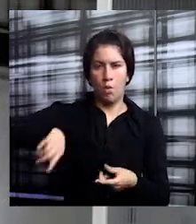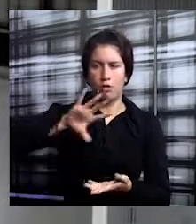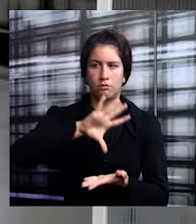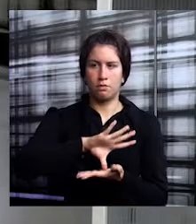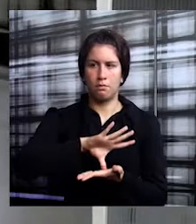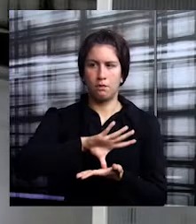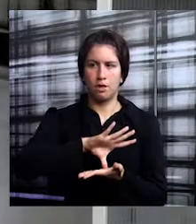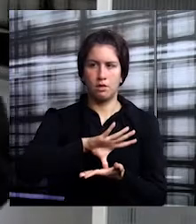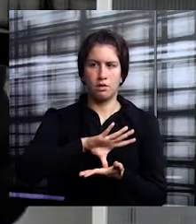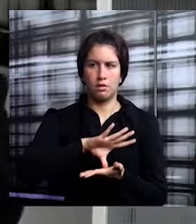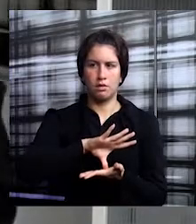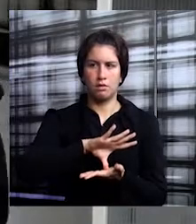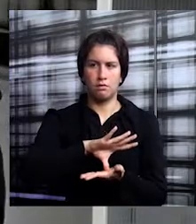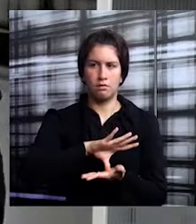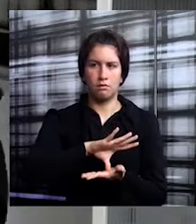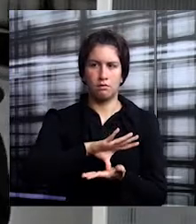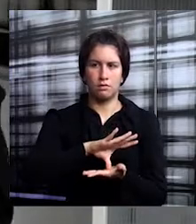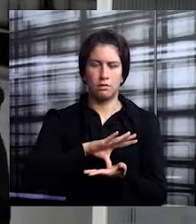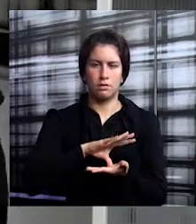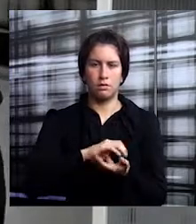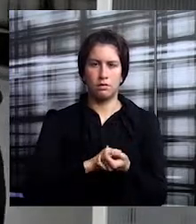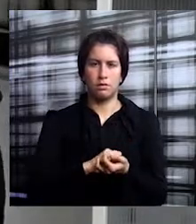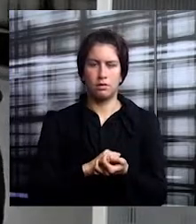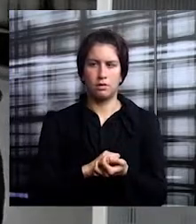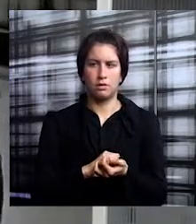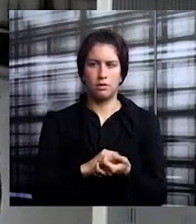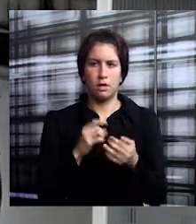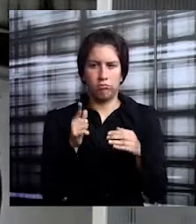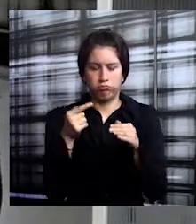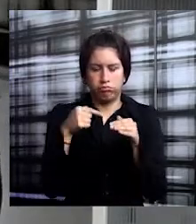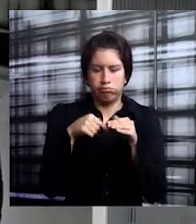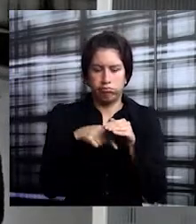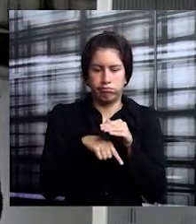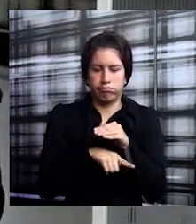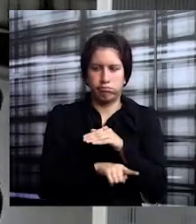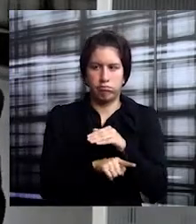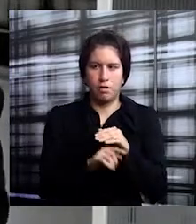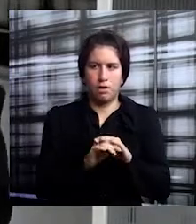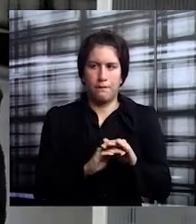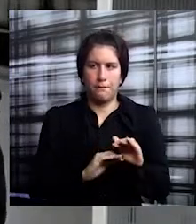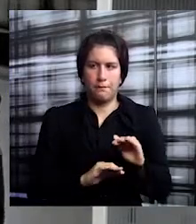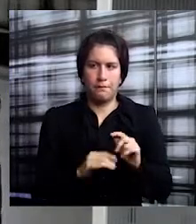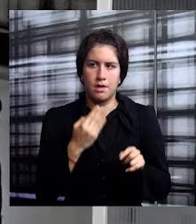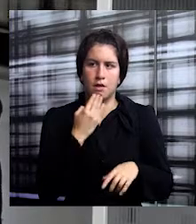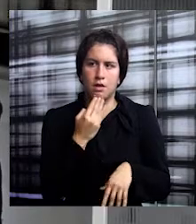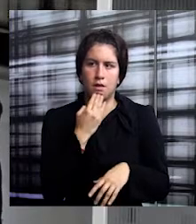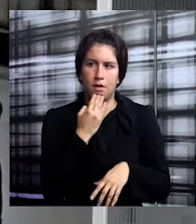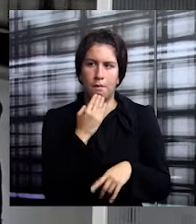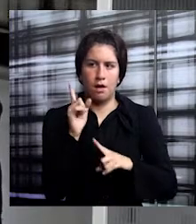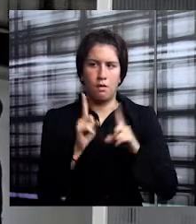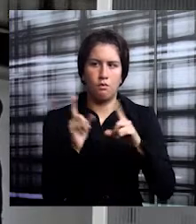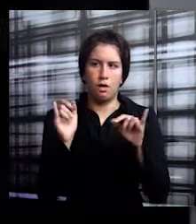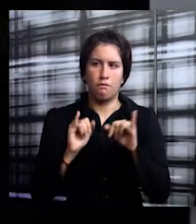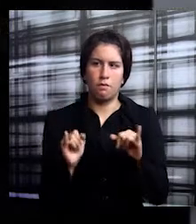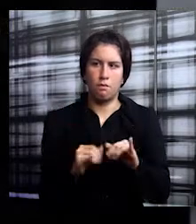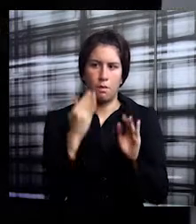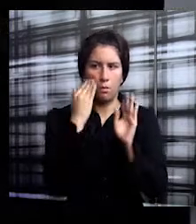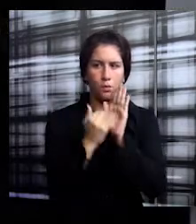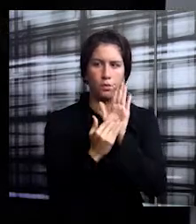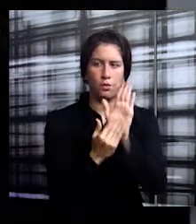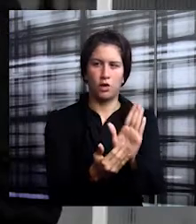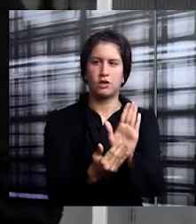internamente, son lucecitas que también de alguna manera muestran de que las cosas se pueden hacer. Muchas